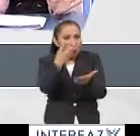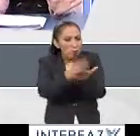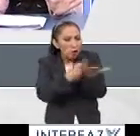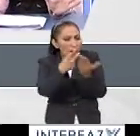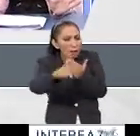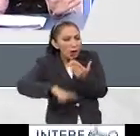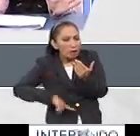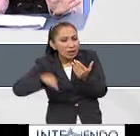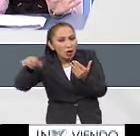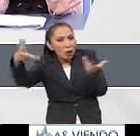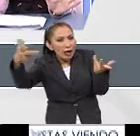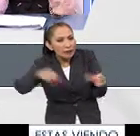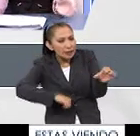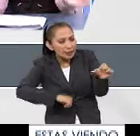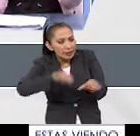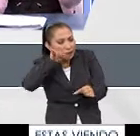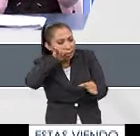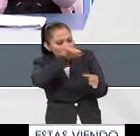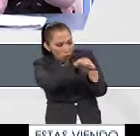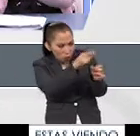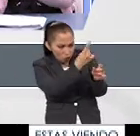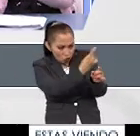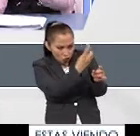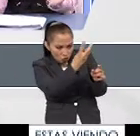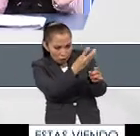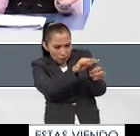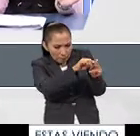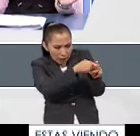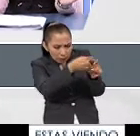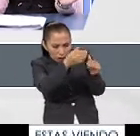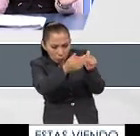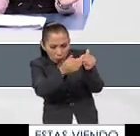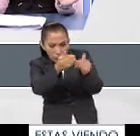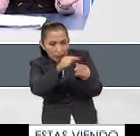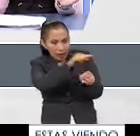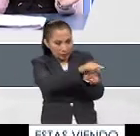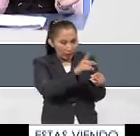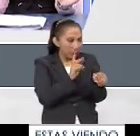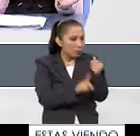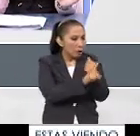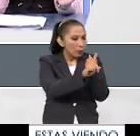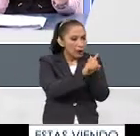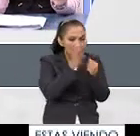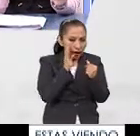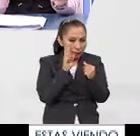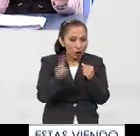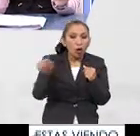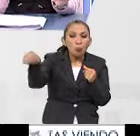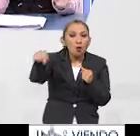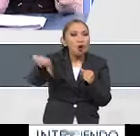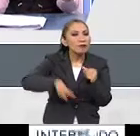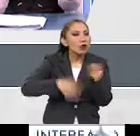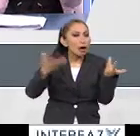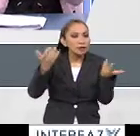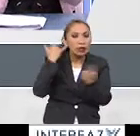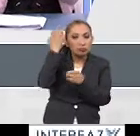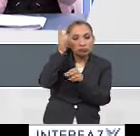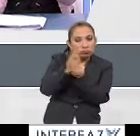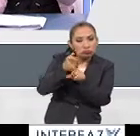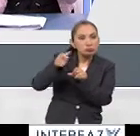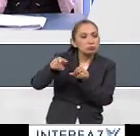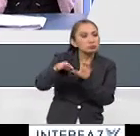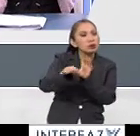centro del programa. Así es que iniciamos con la fase de problematización, digamos,